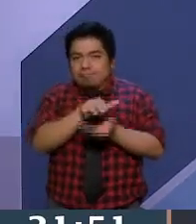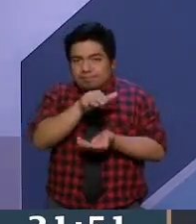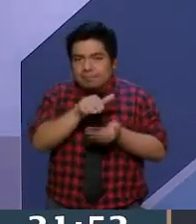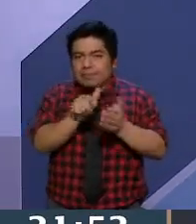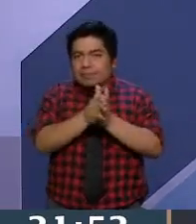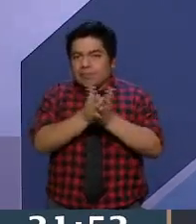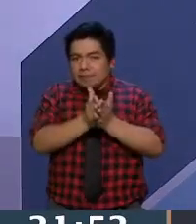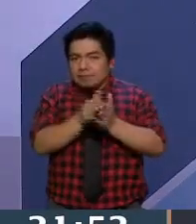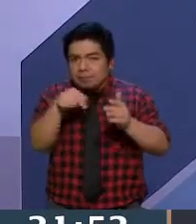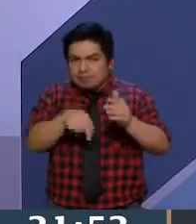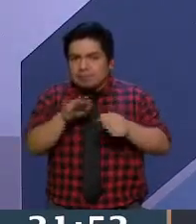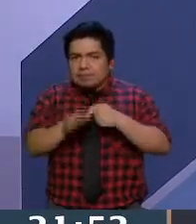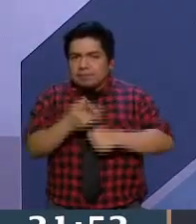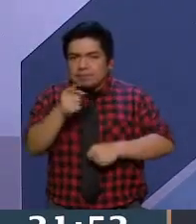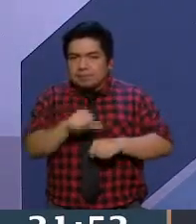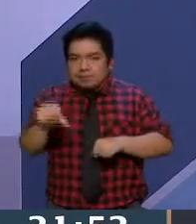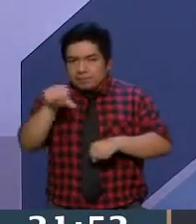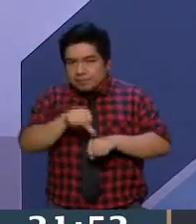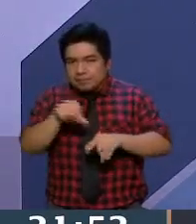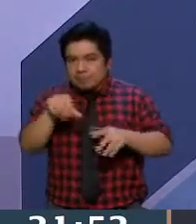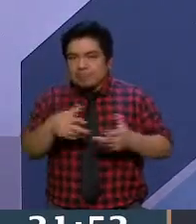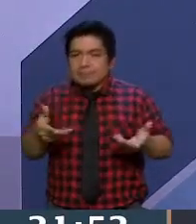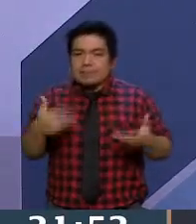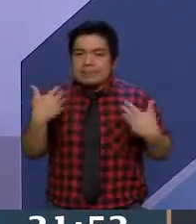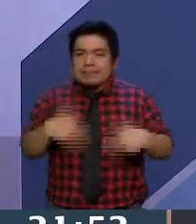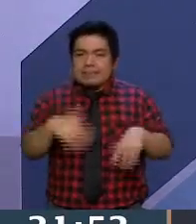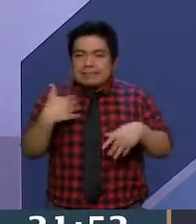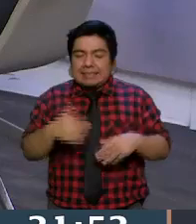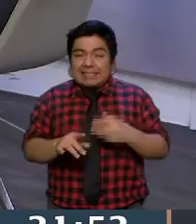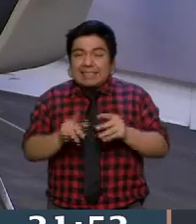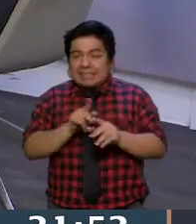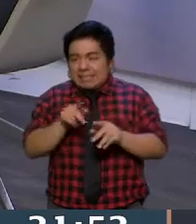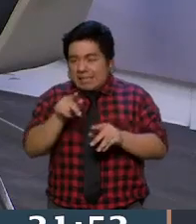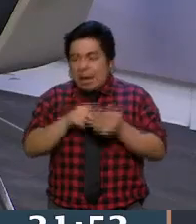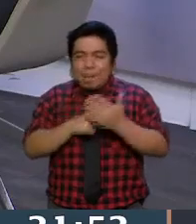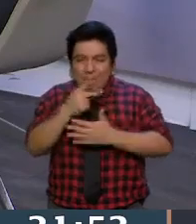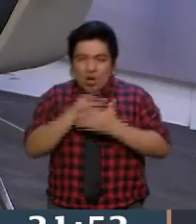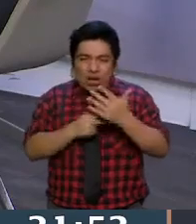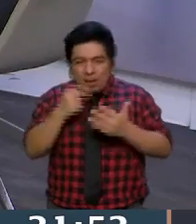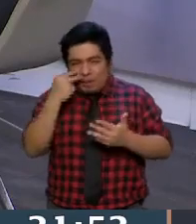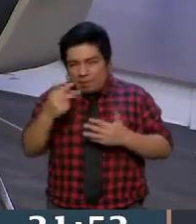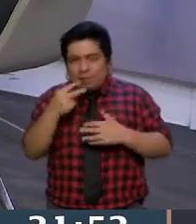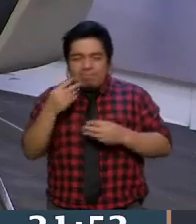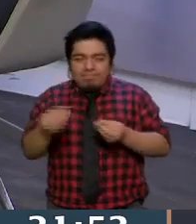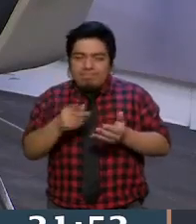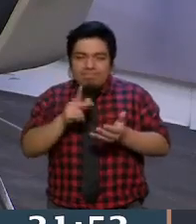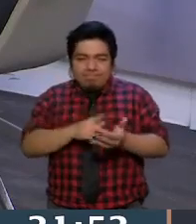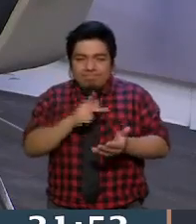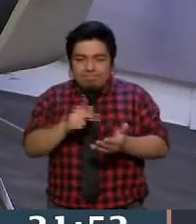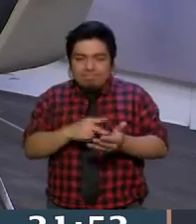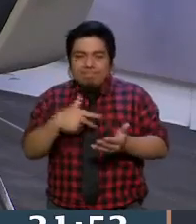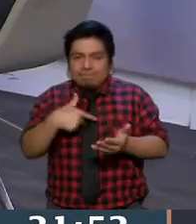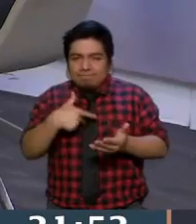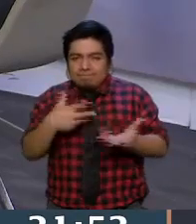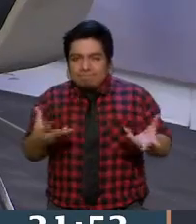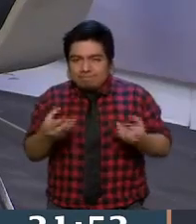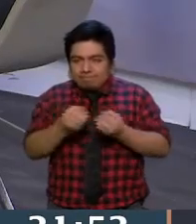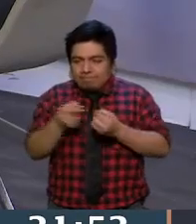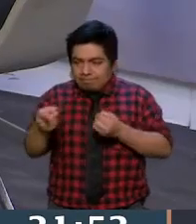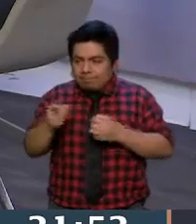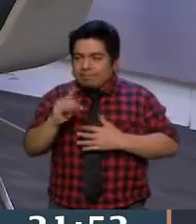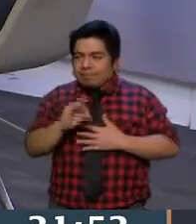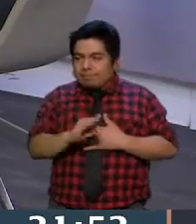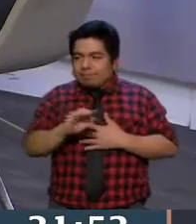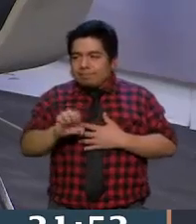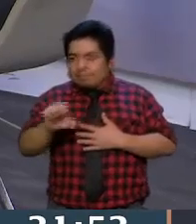lo traigo hoy a colación? Pues porque me ha tocado ver ese programa muchas veces. Como algunos saben, yo trabajo en el Fondo de Cultura Económica, que